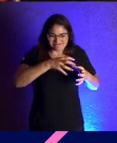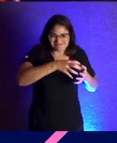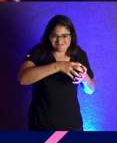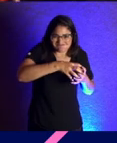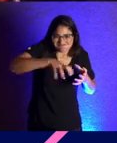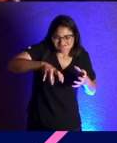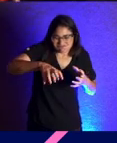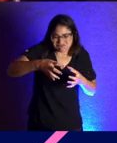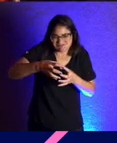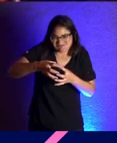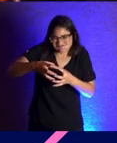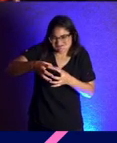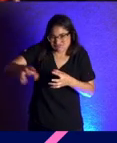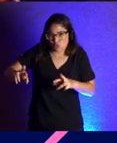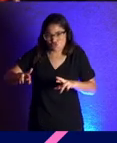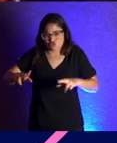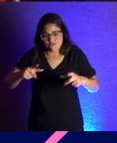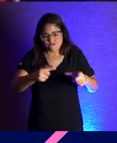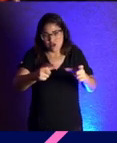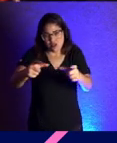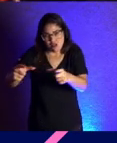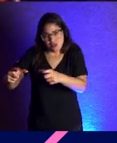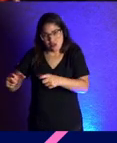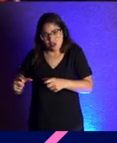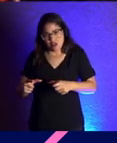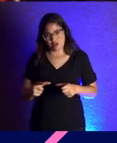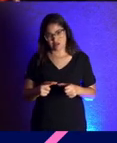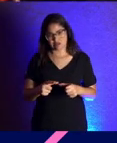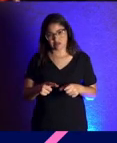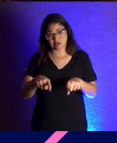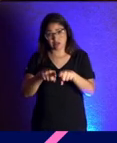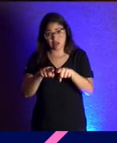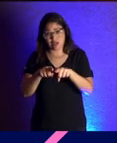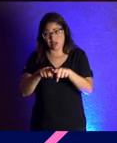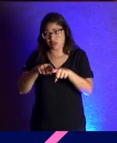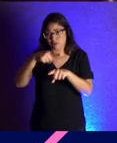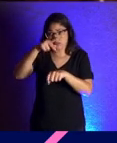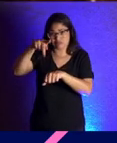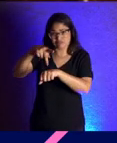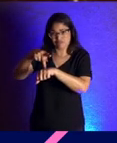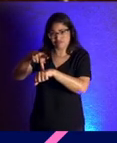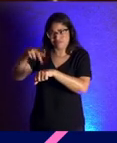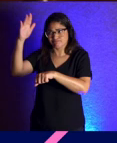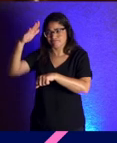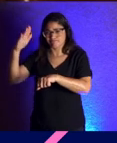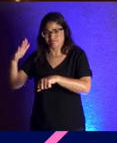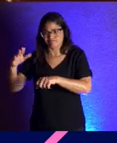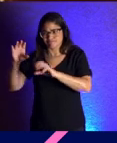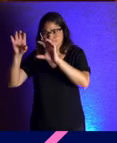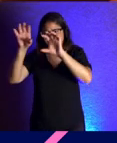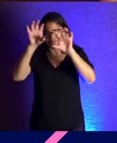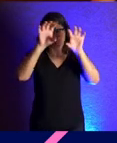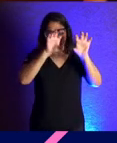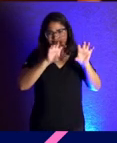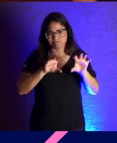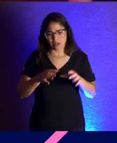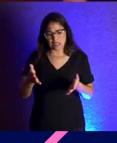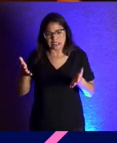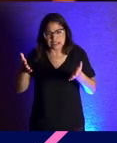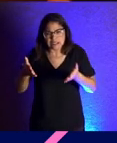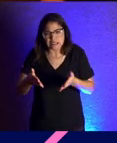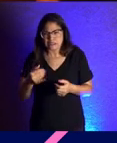están mostrando. Este tipo de datos fue muy importante porque ya podemos saber lo que podemos hacer con